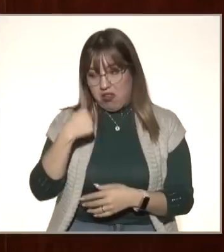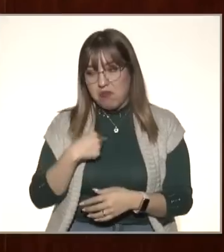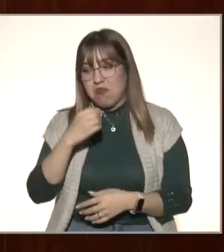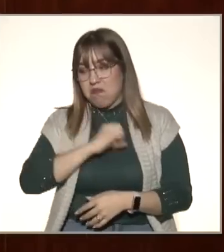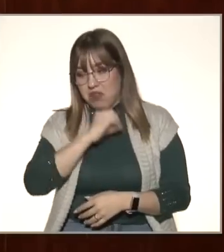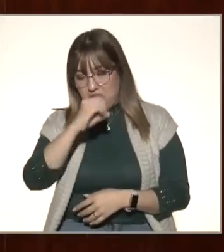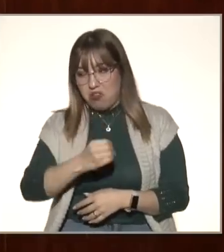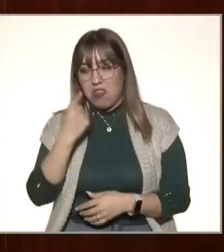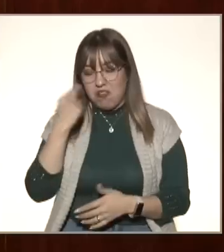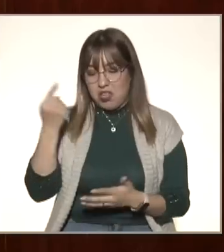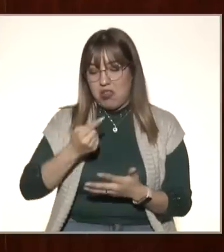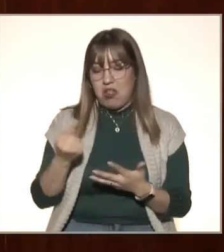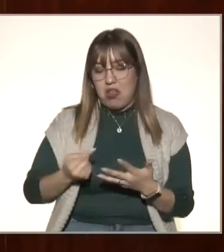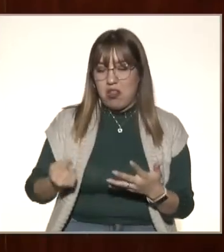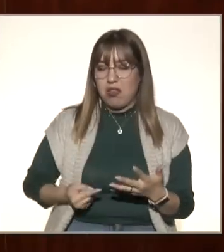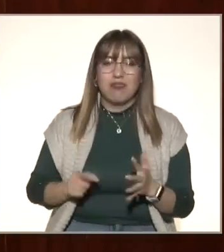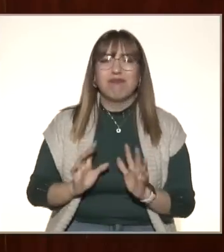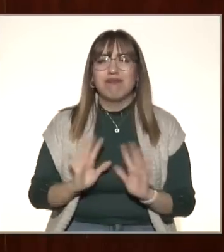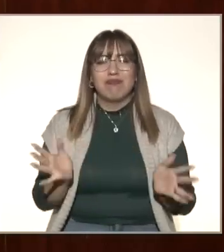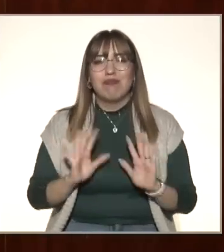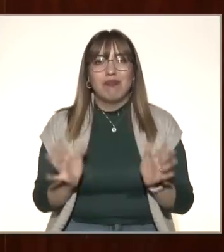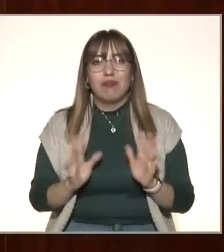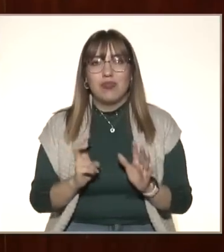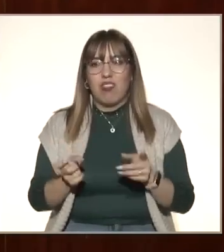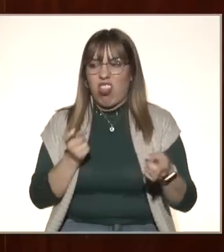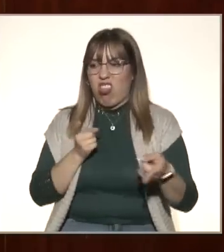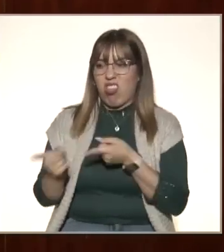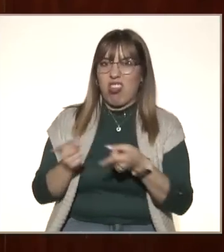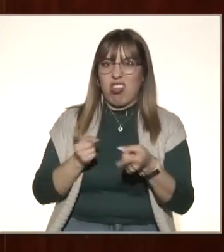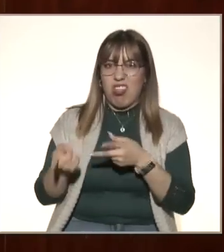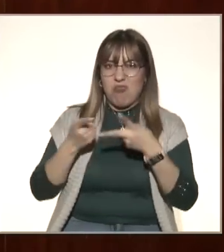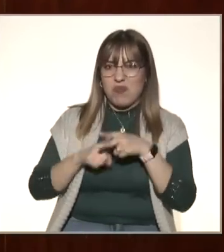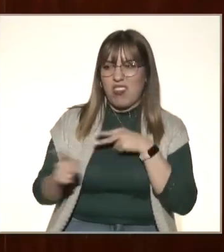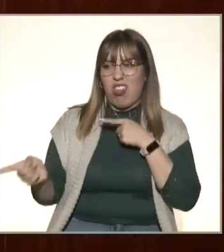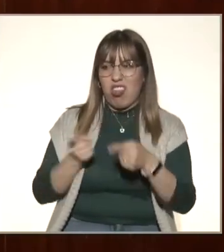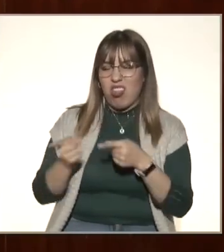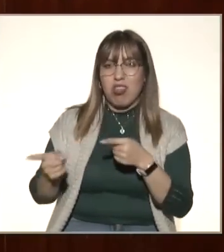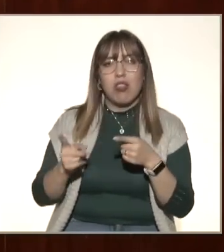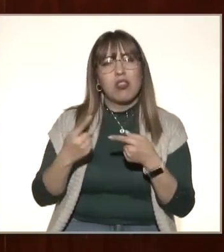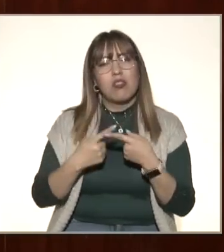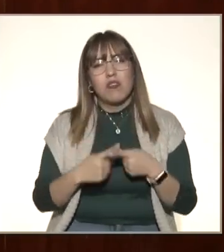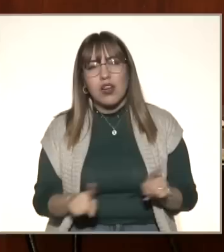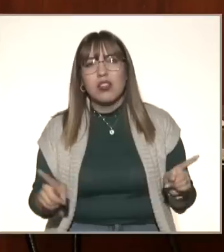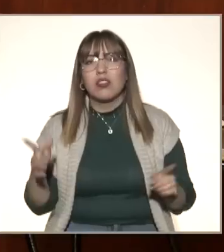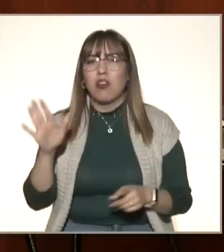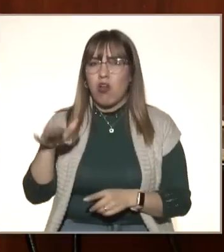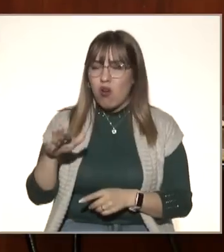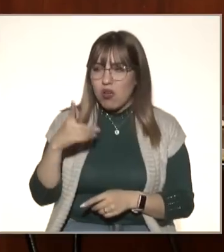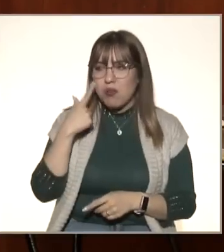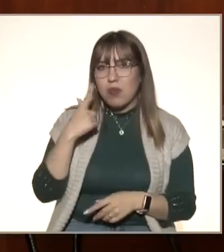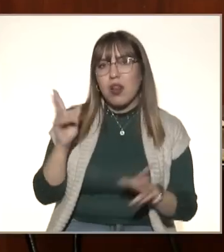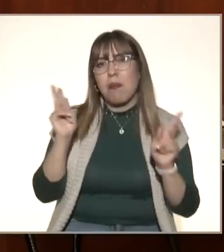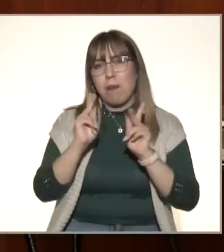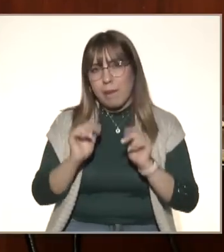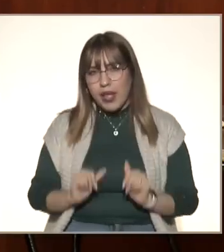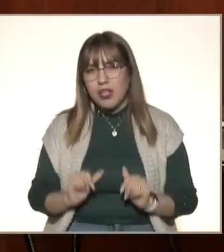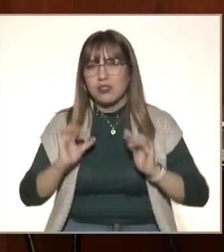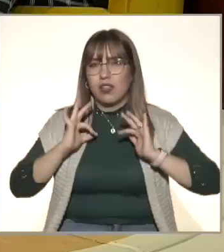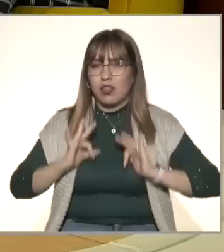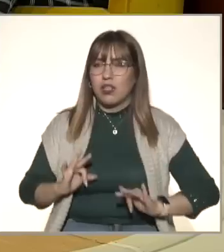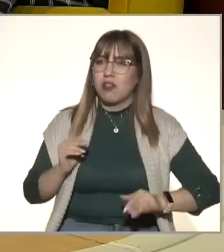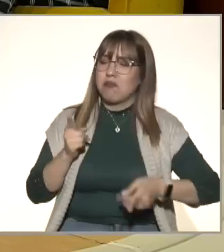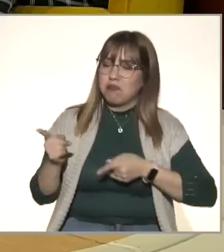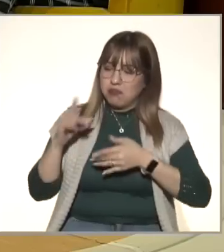haces así desde eso, como que desmantela el modo adversarial y te permite hablar en un nivel distinto. Claro. Señalar la acción más no la